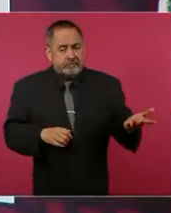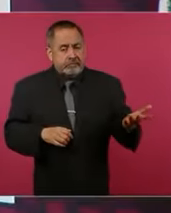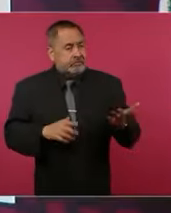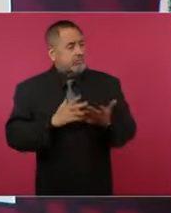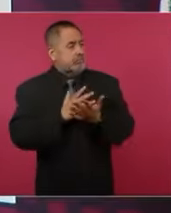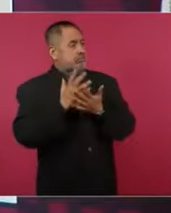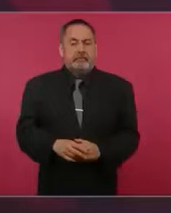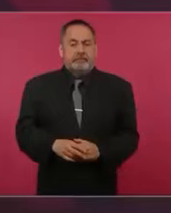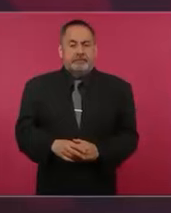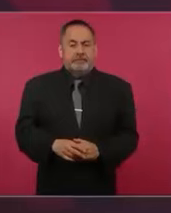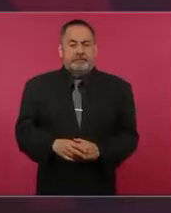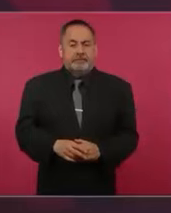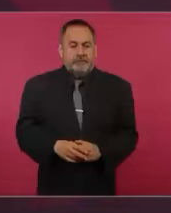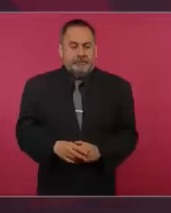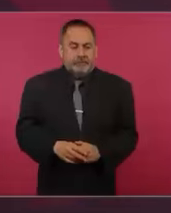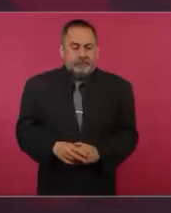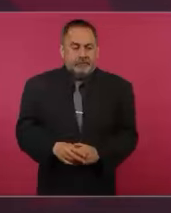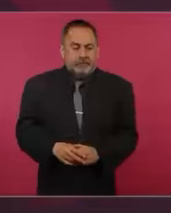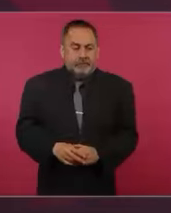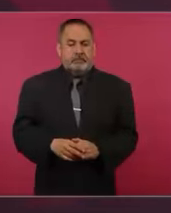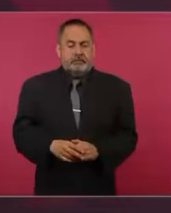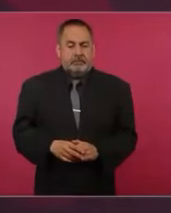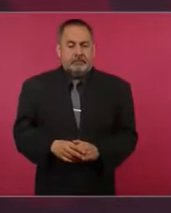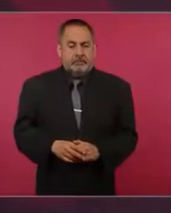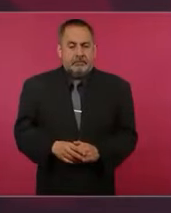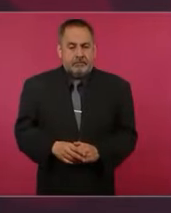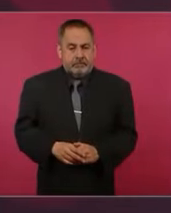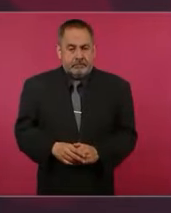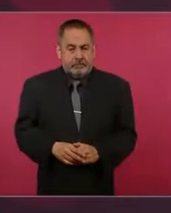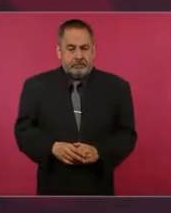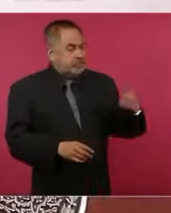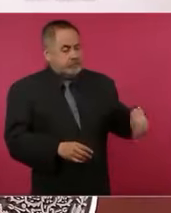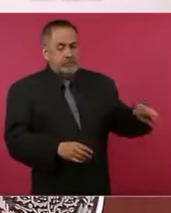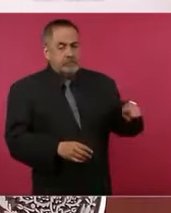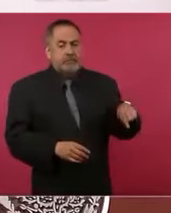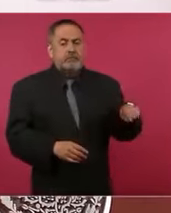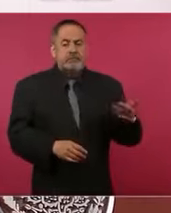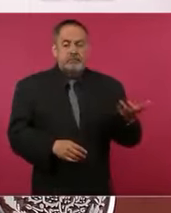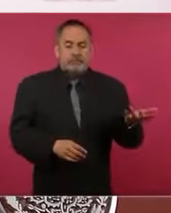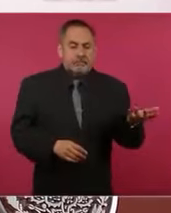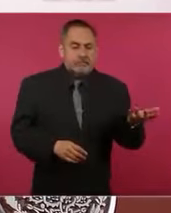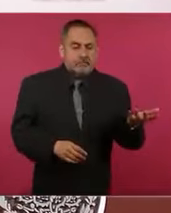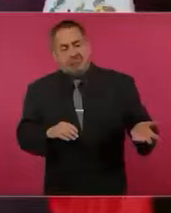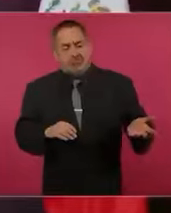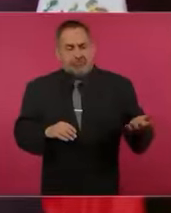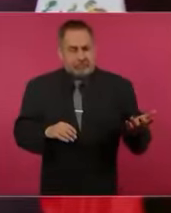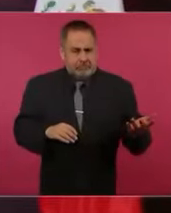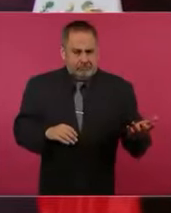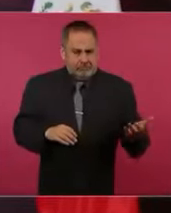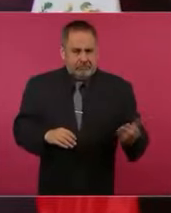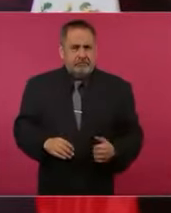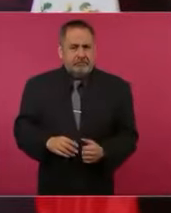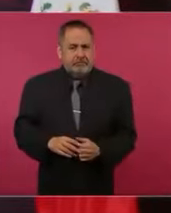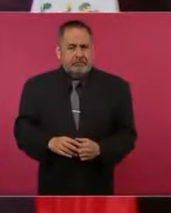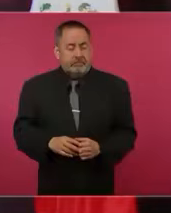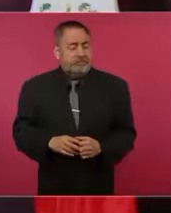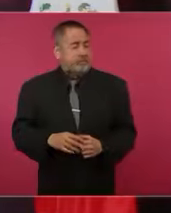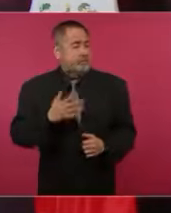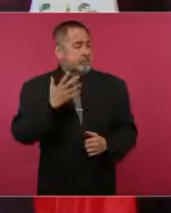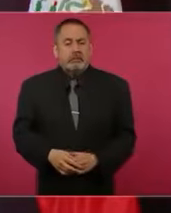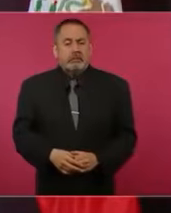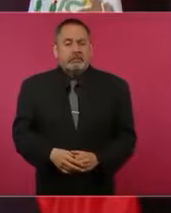excesos, que se dan vidas de